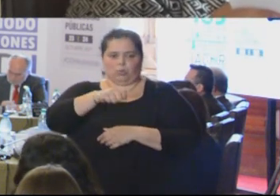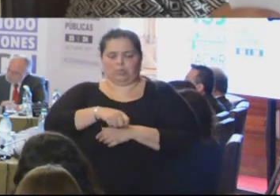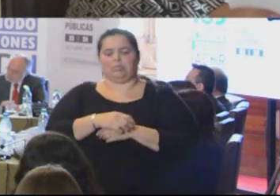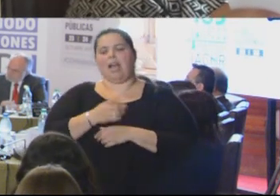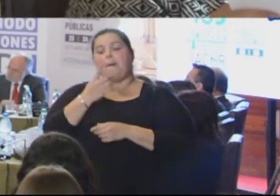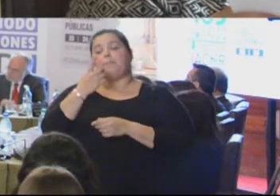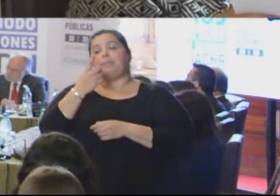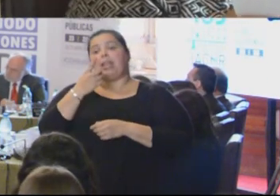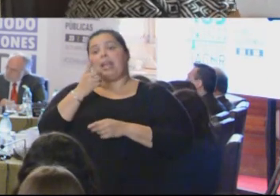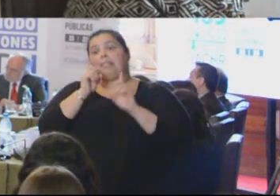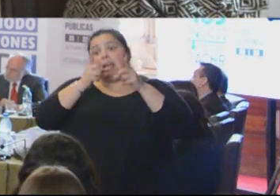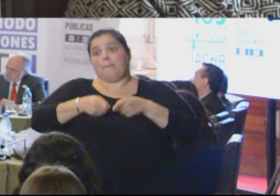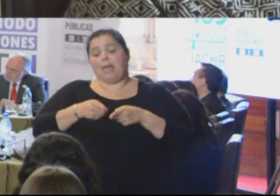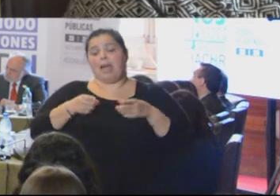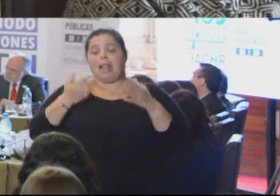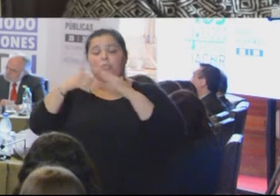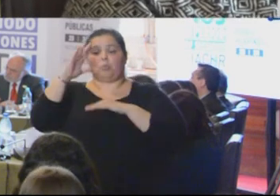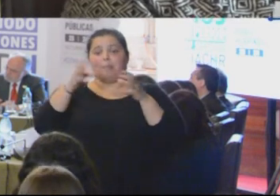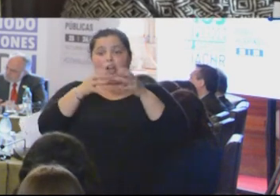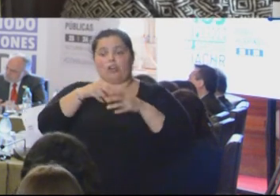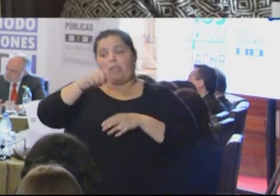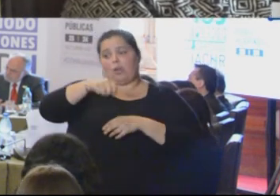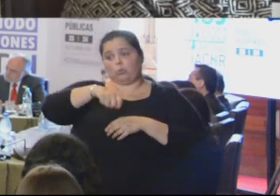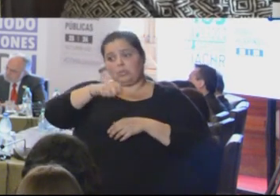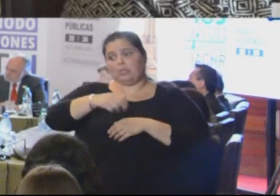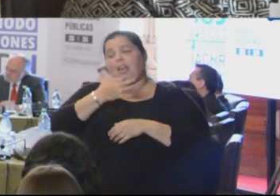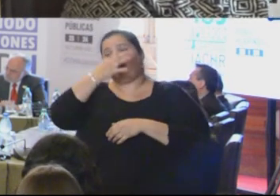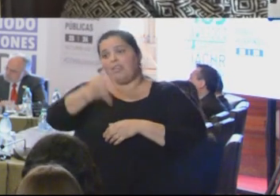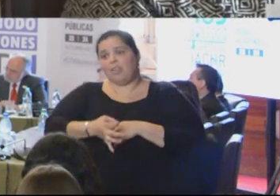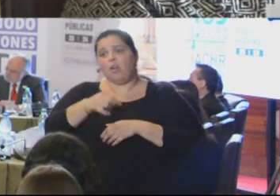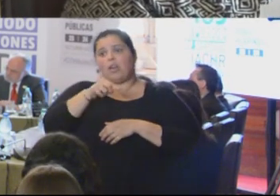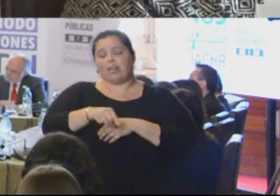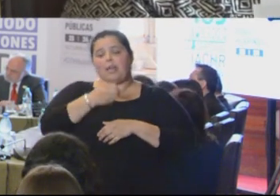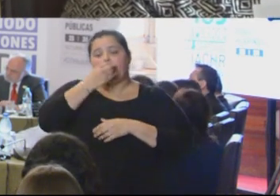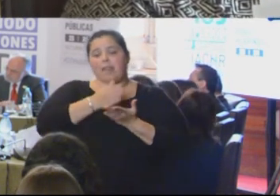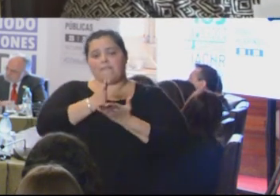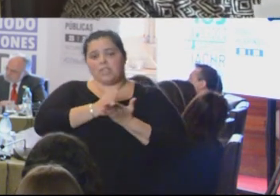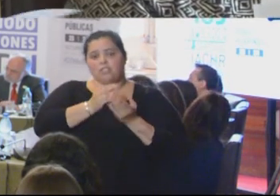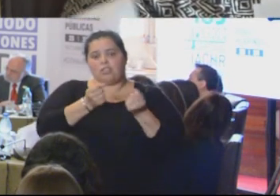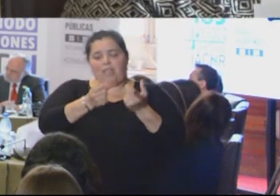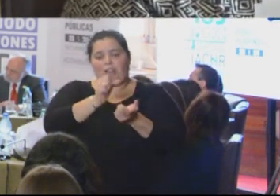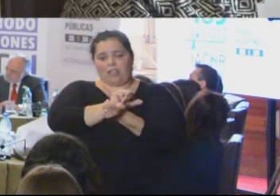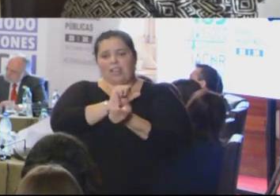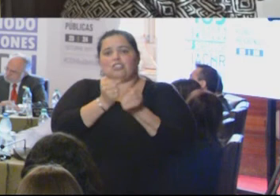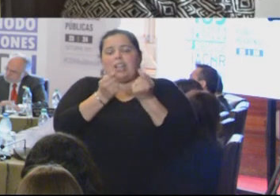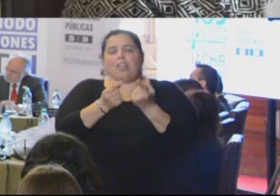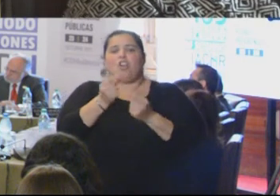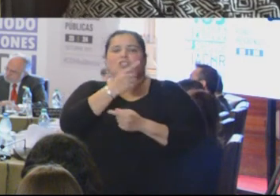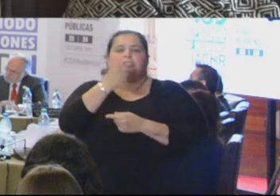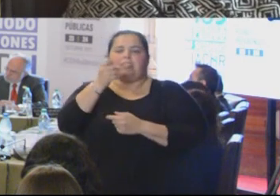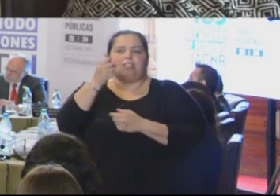aclaró que el beneficio sólo procedía contra detenidos ya se habían otorgado cientos de libertades y no contamos con información